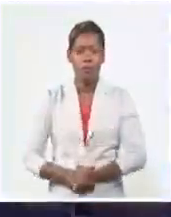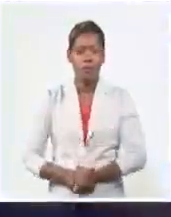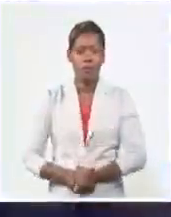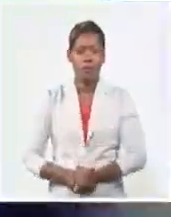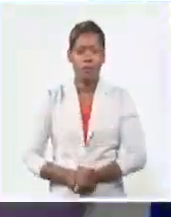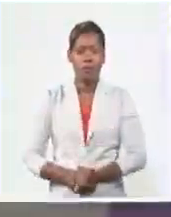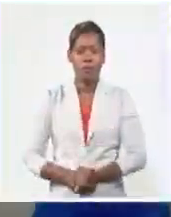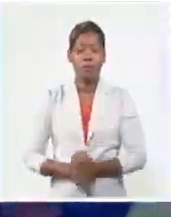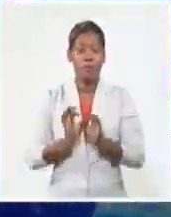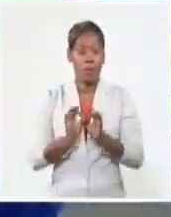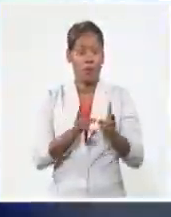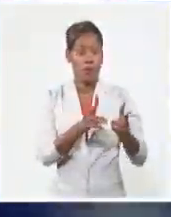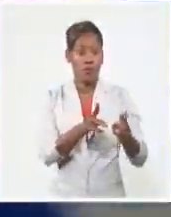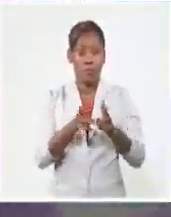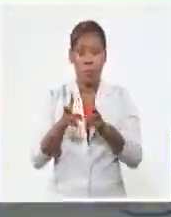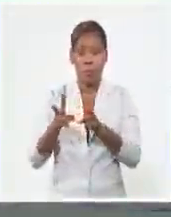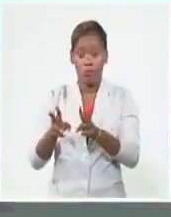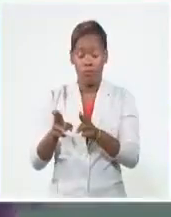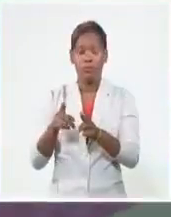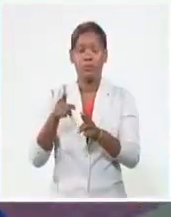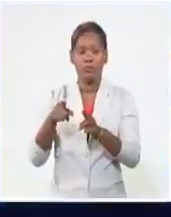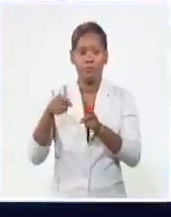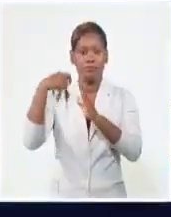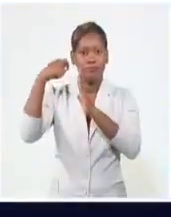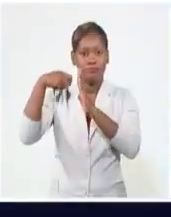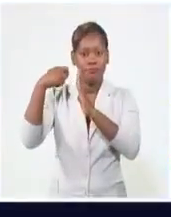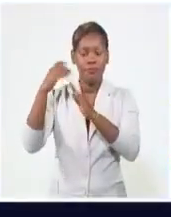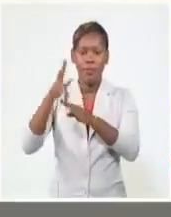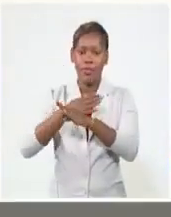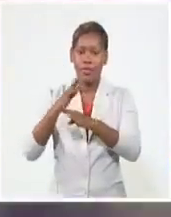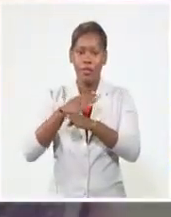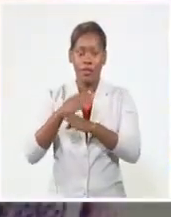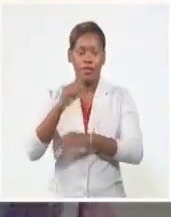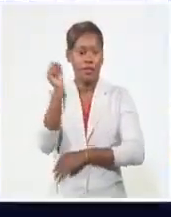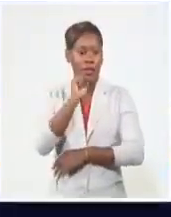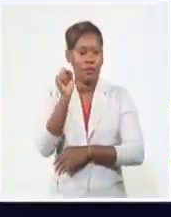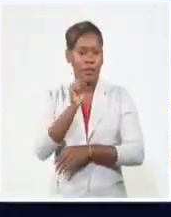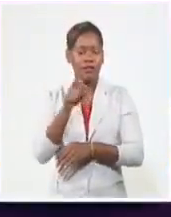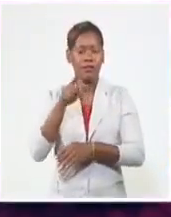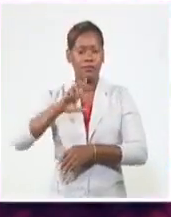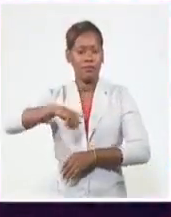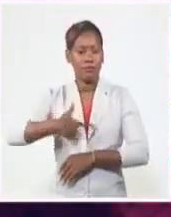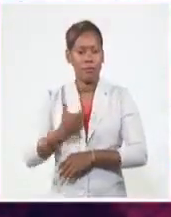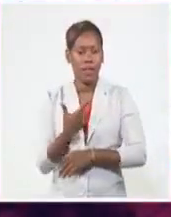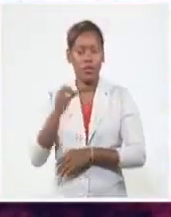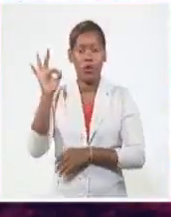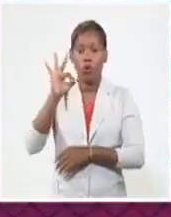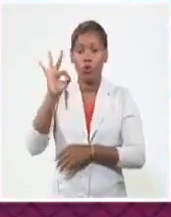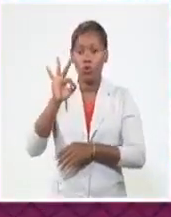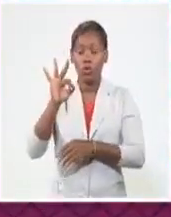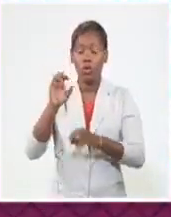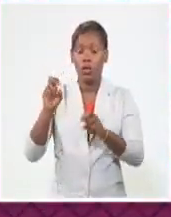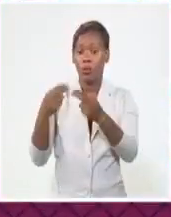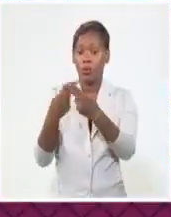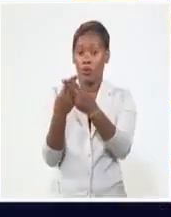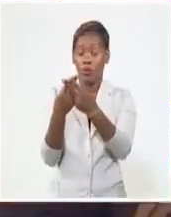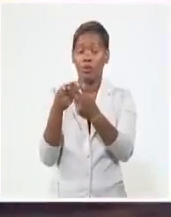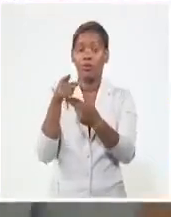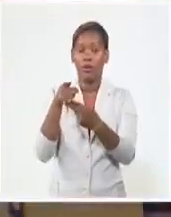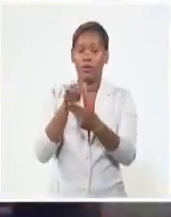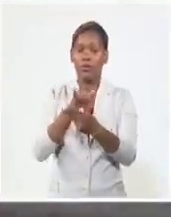Desde las plataformas digitales llega el anuncio. La gala de nominados de la octava edición del Festival de Videoclip Moviendo promueve a